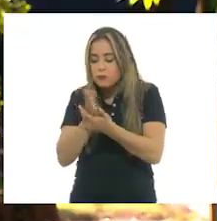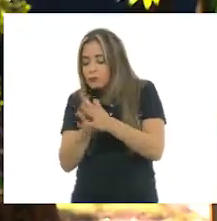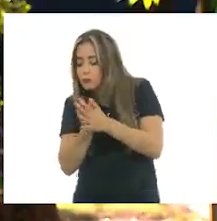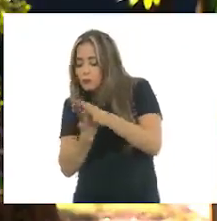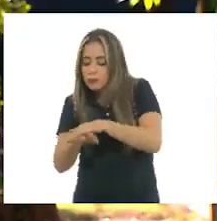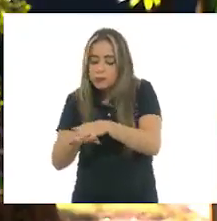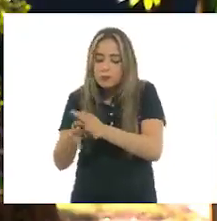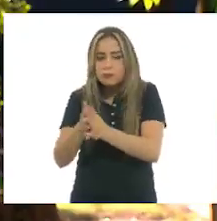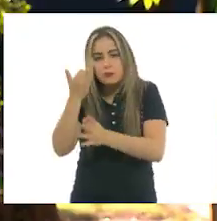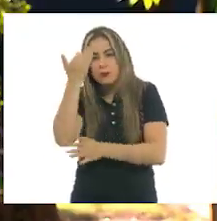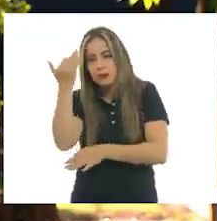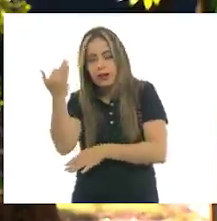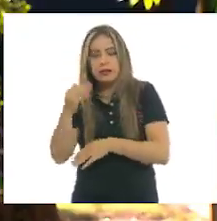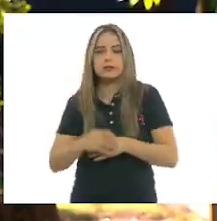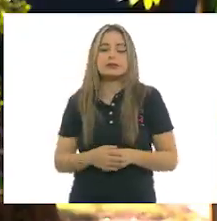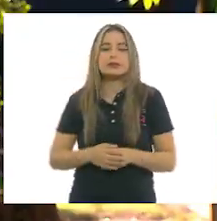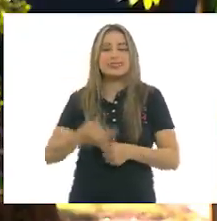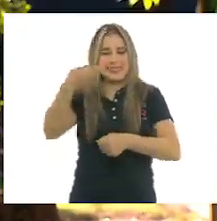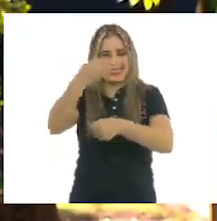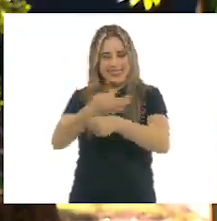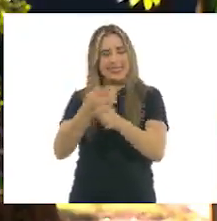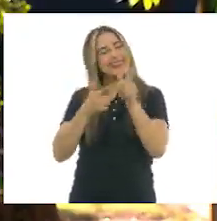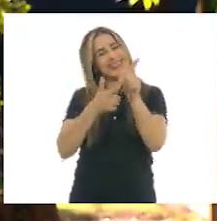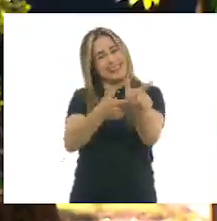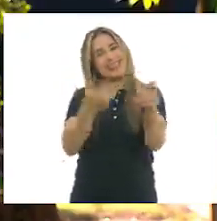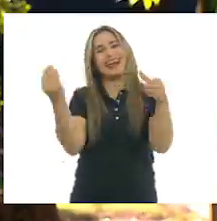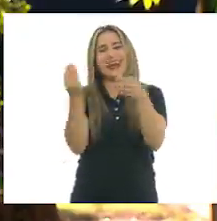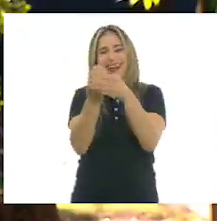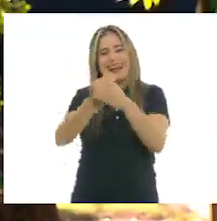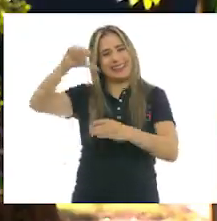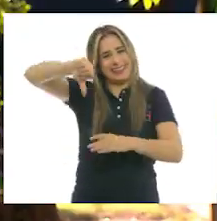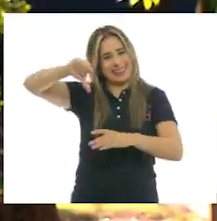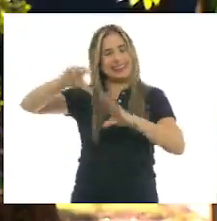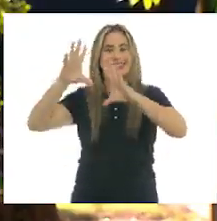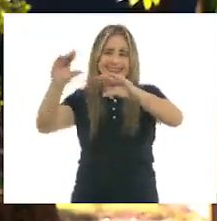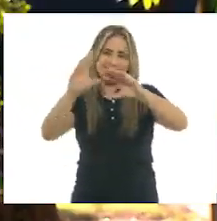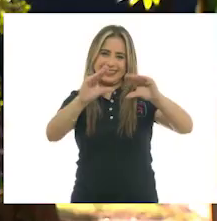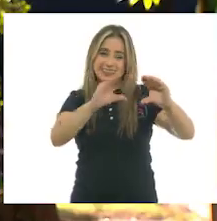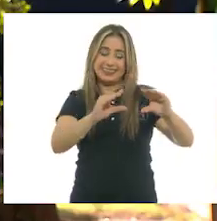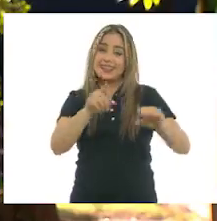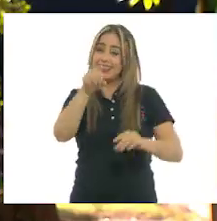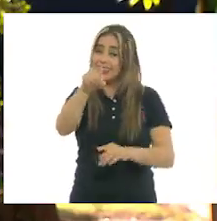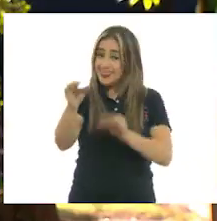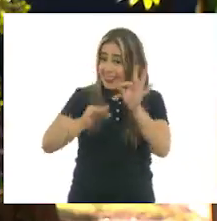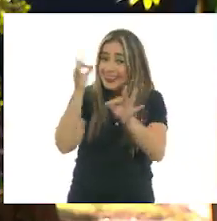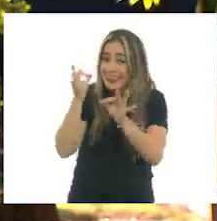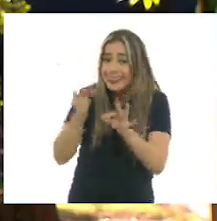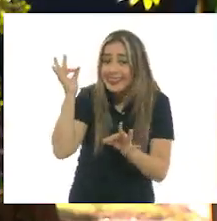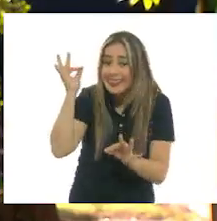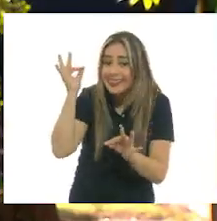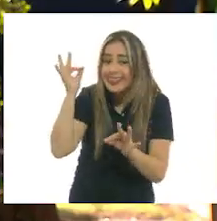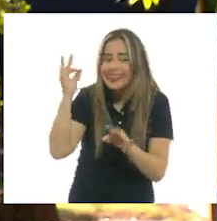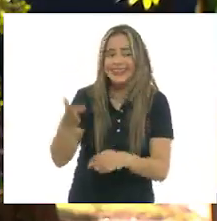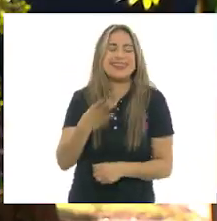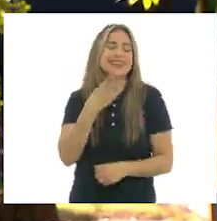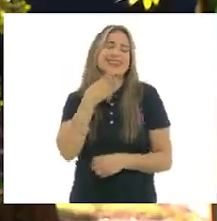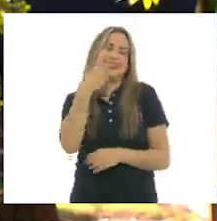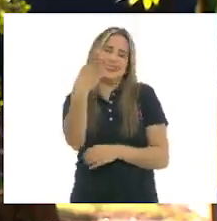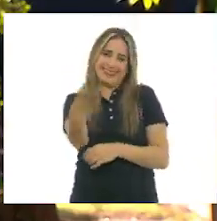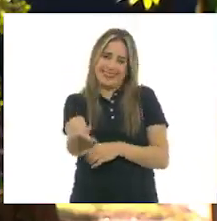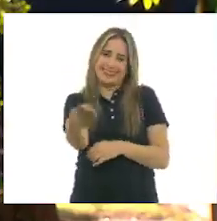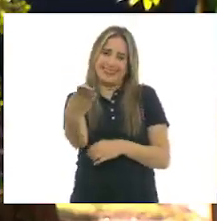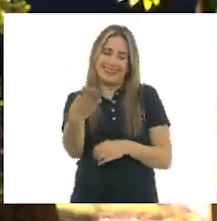Ahora es momento de seguir con el programa de hoy. ¿Listas? ¿Listos?